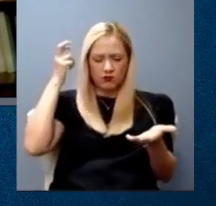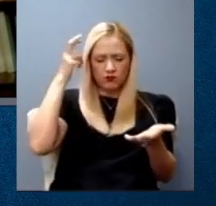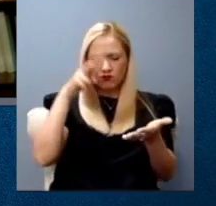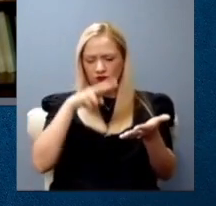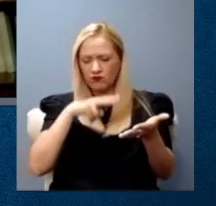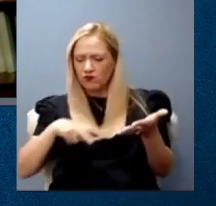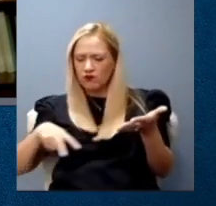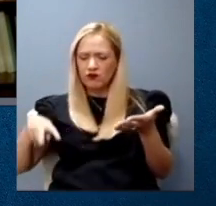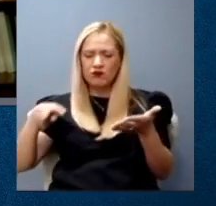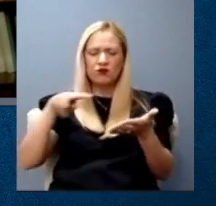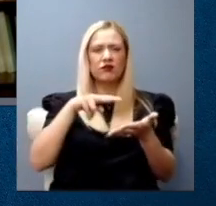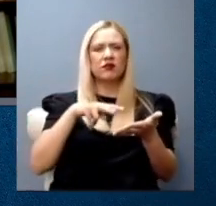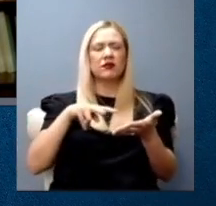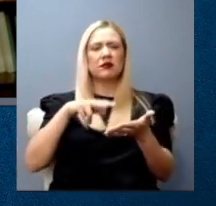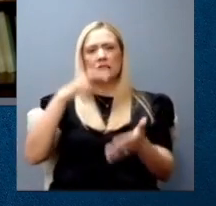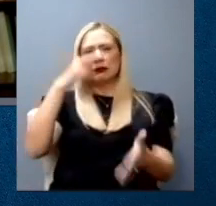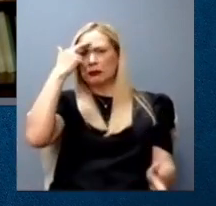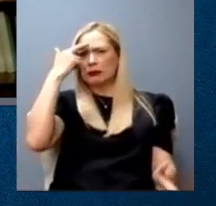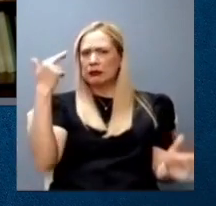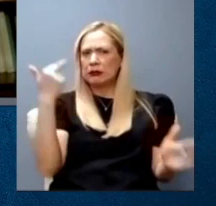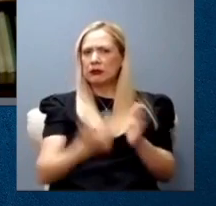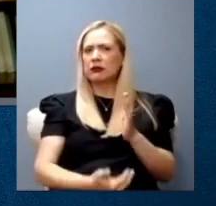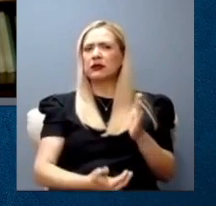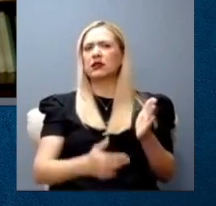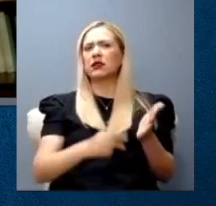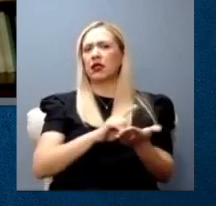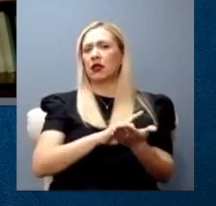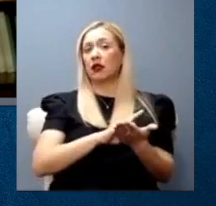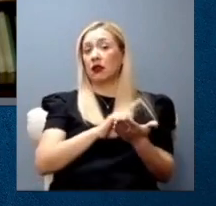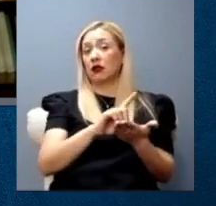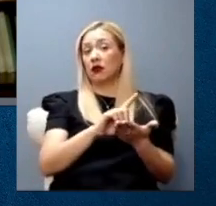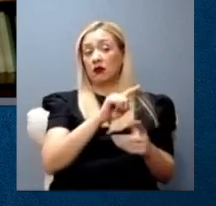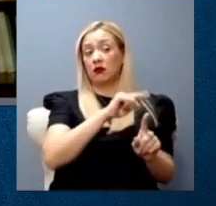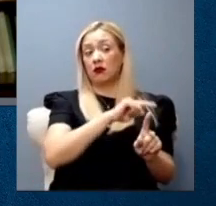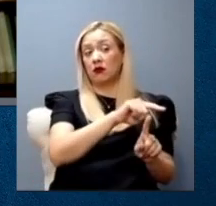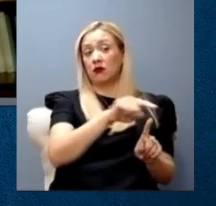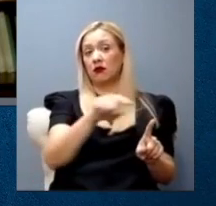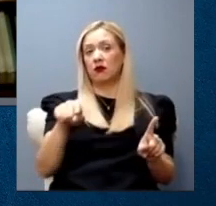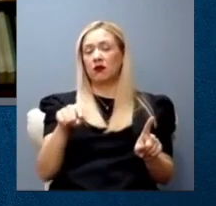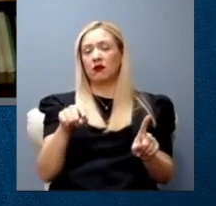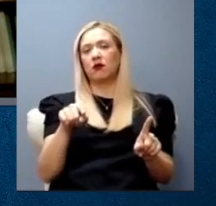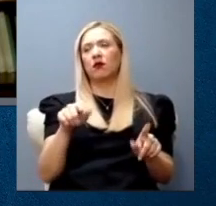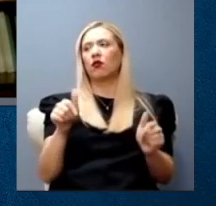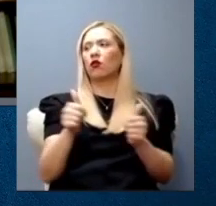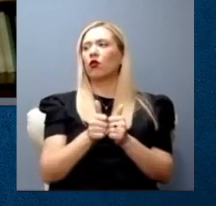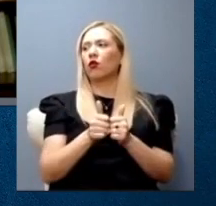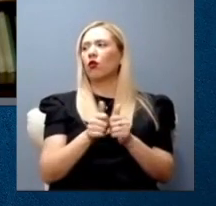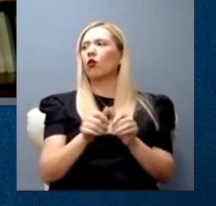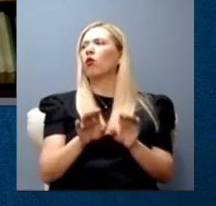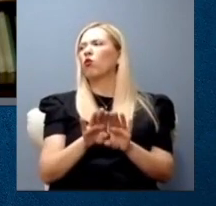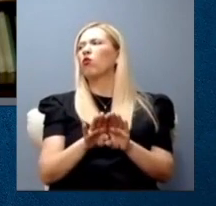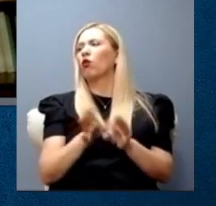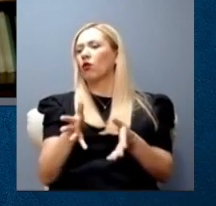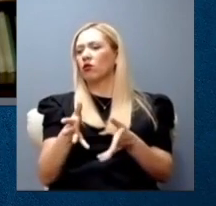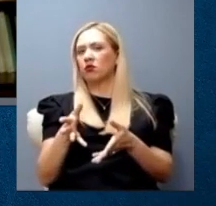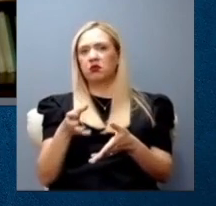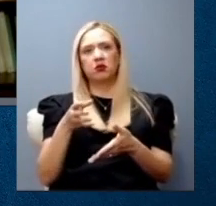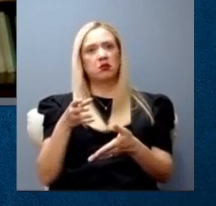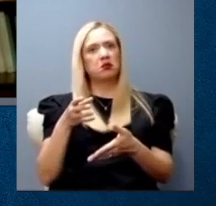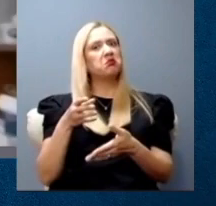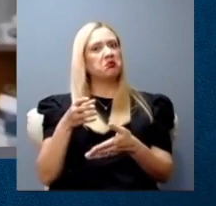las vulneraciones de los derechos de un modo novedoso, de un modo